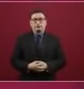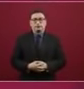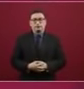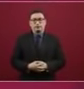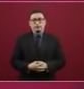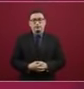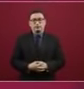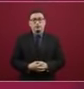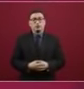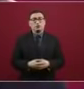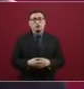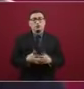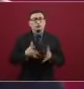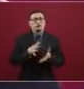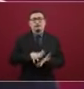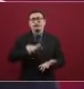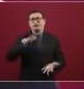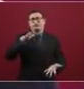inmensa mayoría